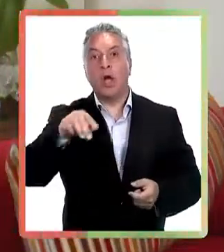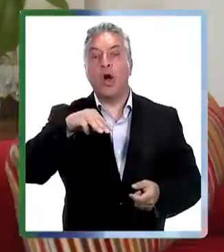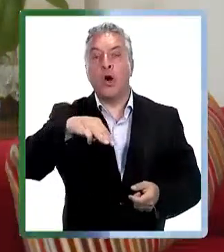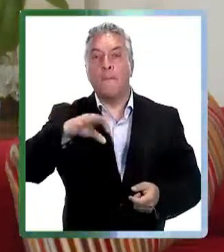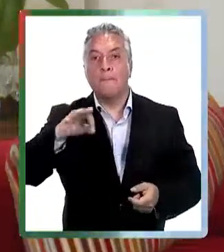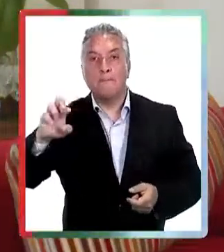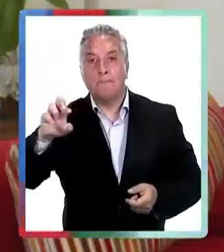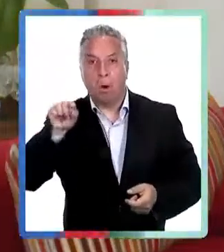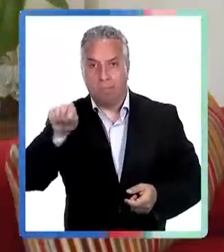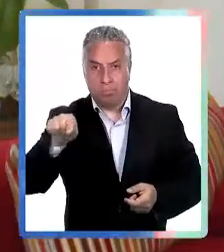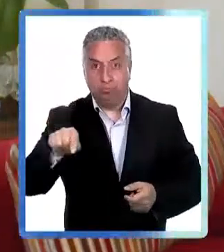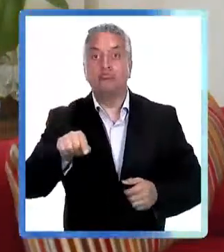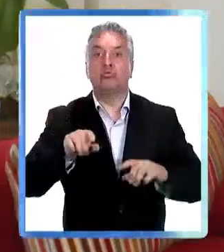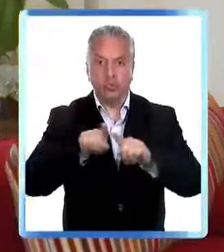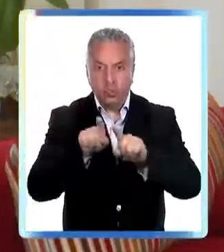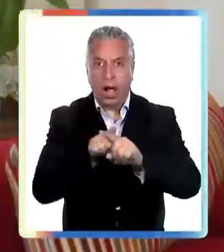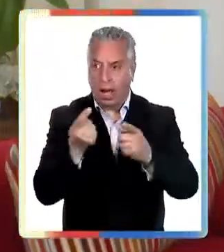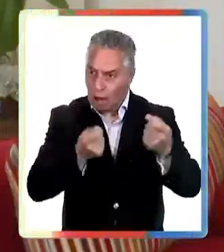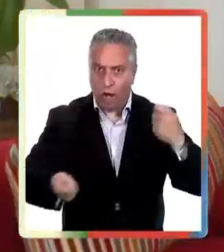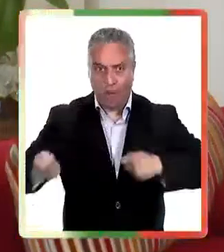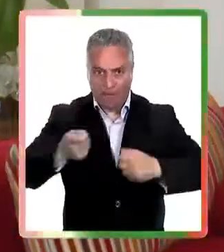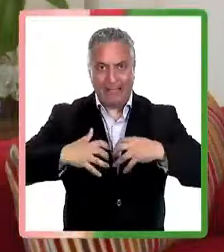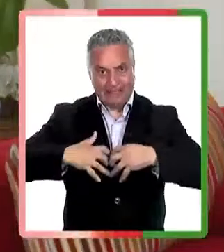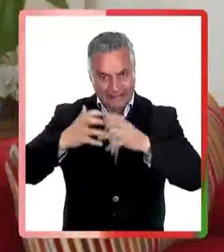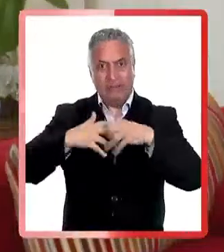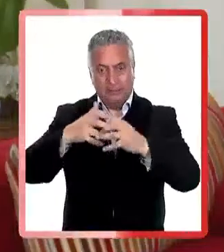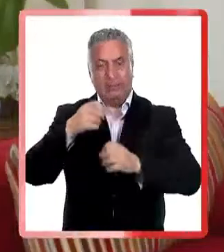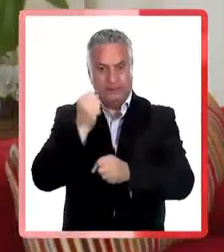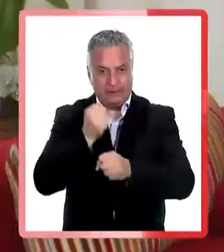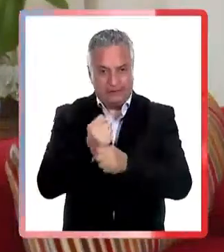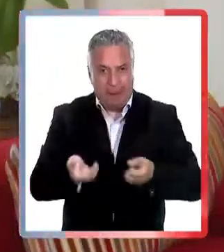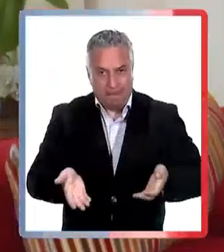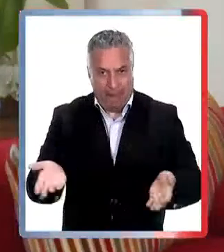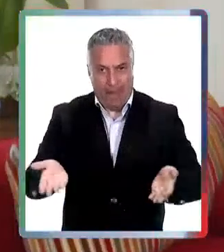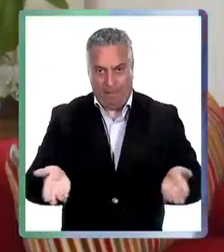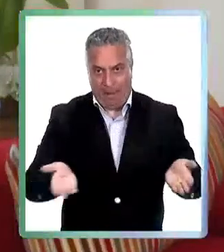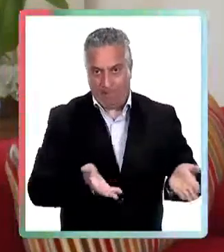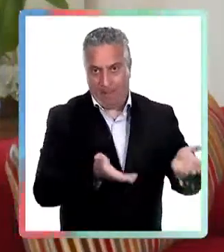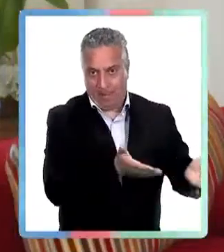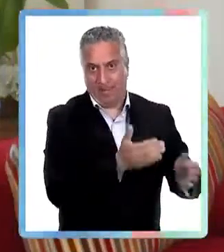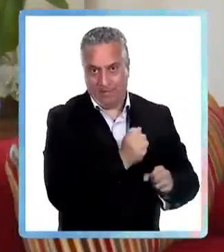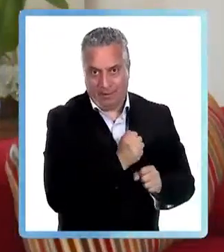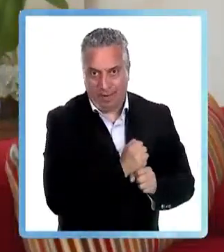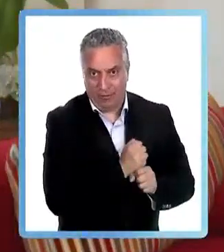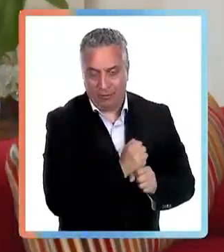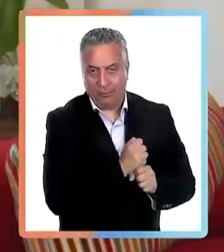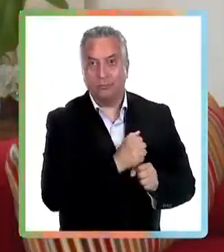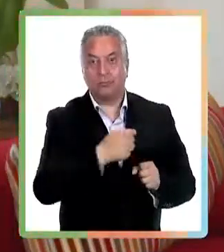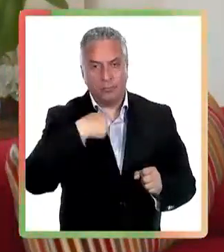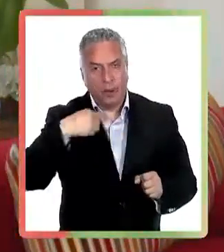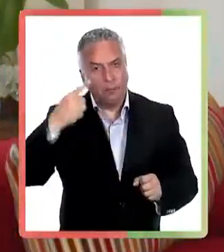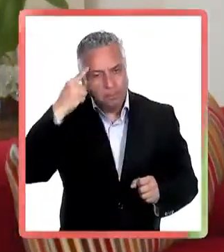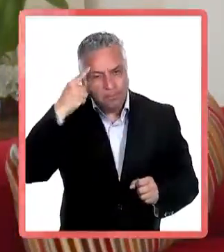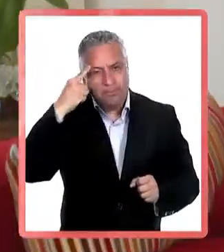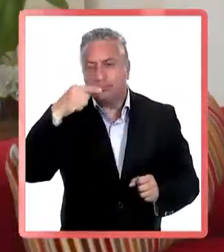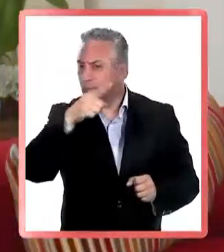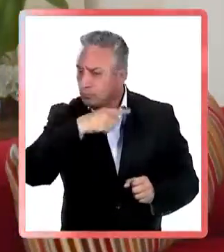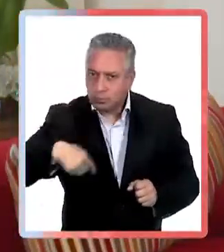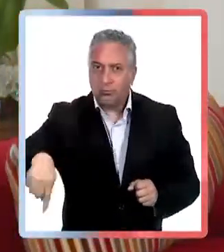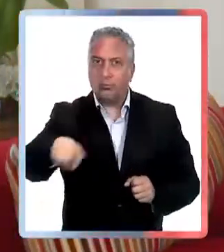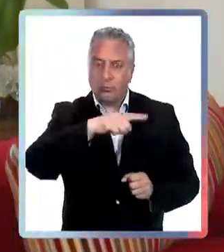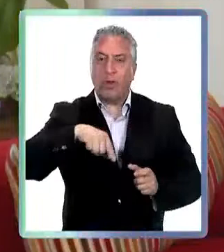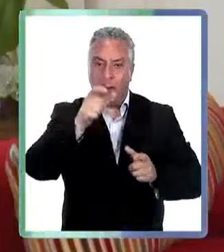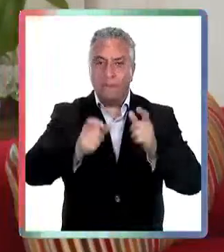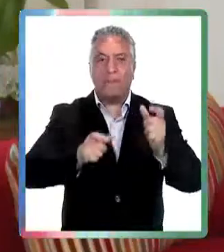Obras Públicas, para reactivar la economía generando trabajo. Porque yo creo que nos pasa a todas